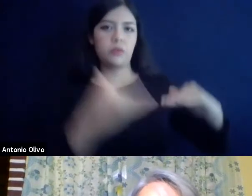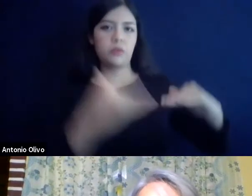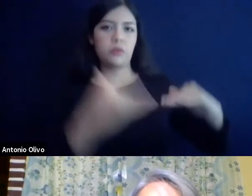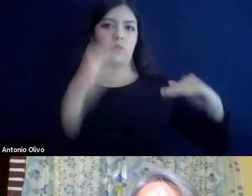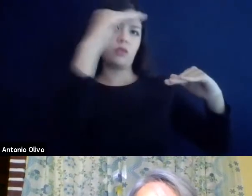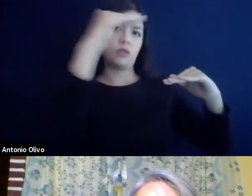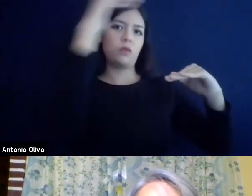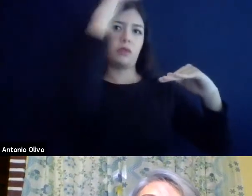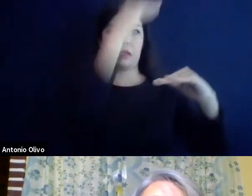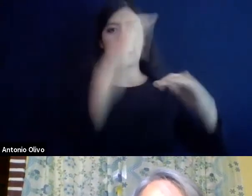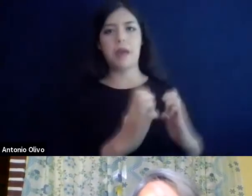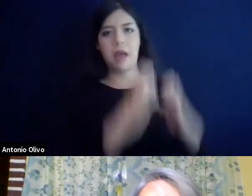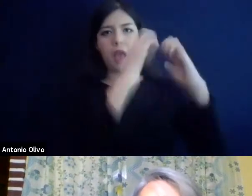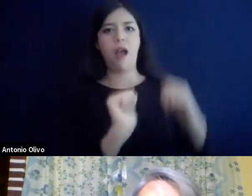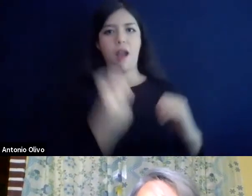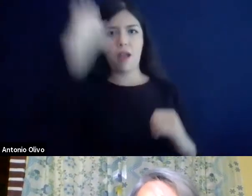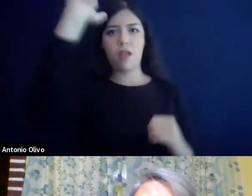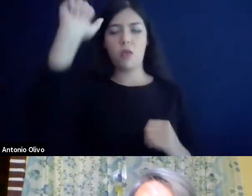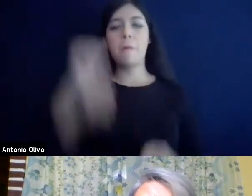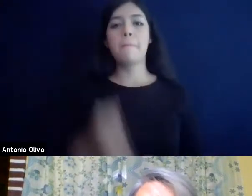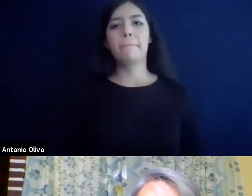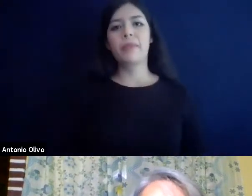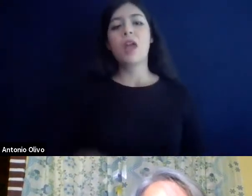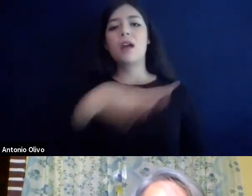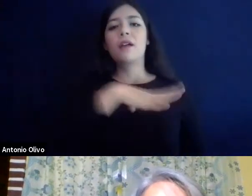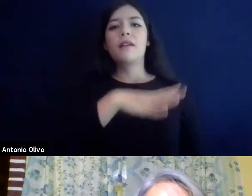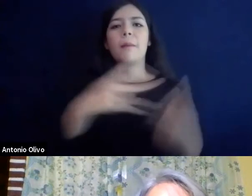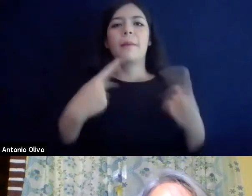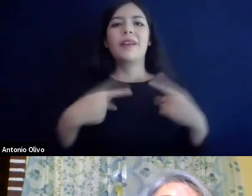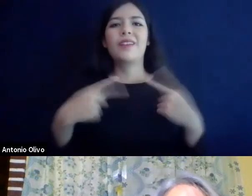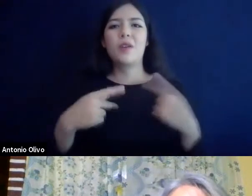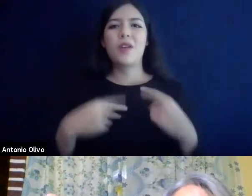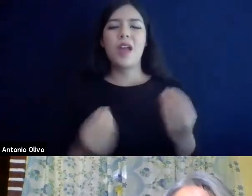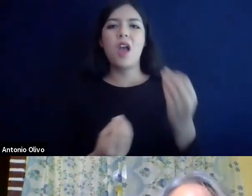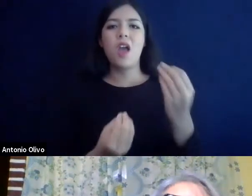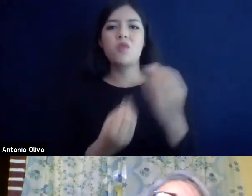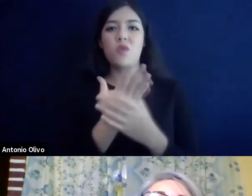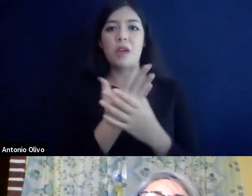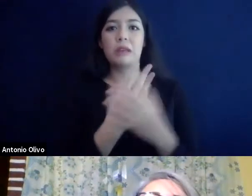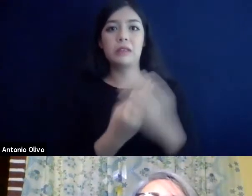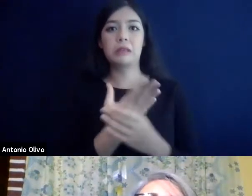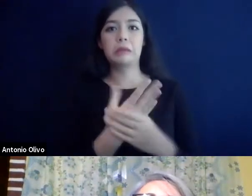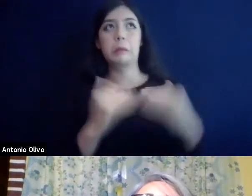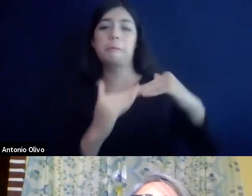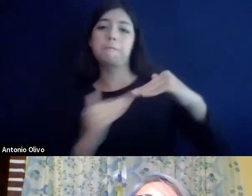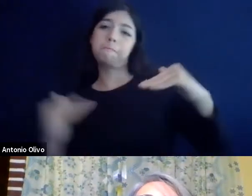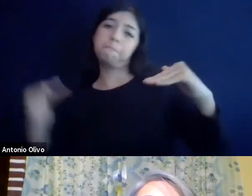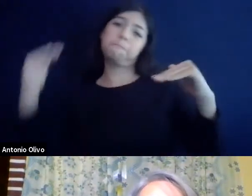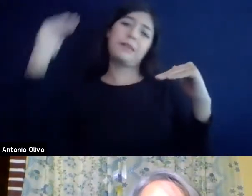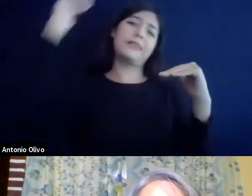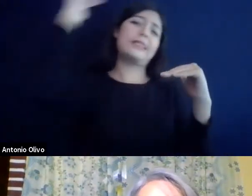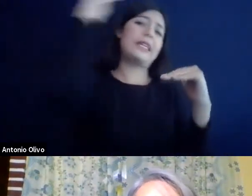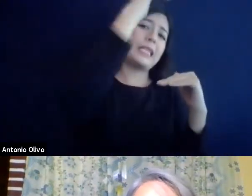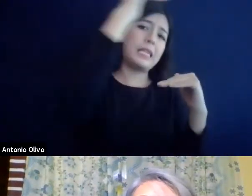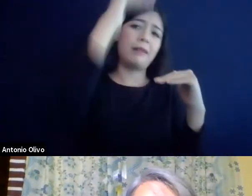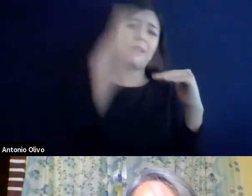con el sótano. Y a los de primer ingreso, hasta creo que como tercer o cuarto semestre, nos mandaban hasta arriba. Y fue